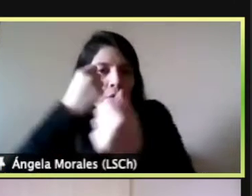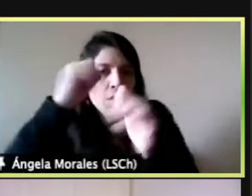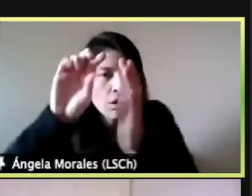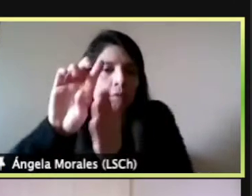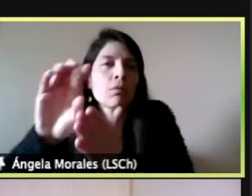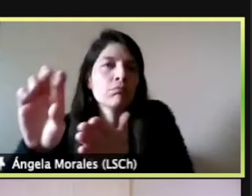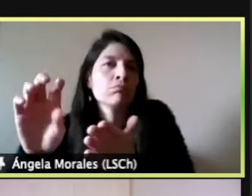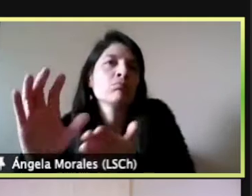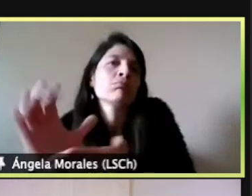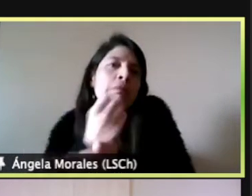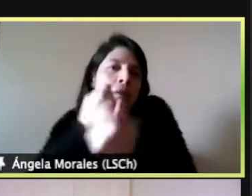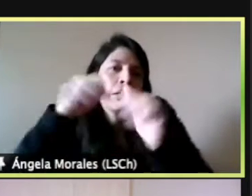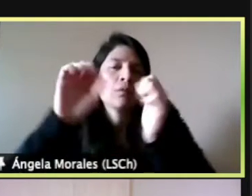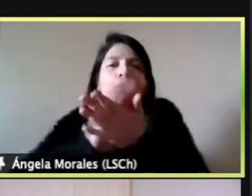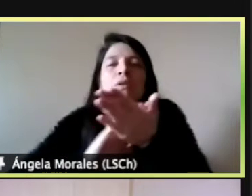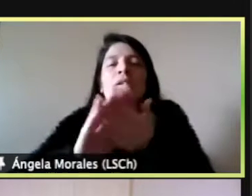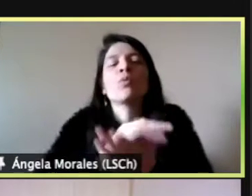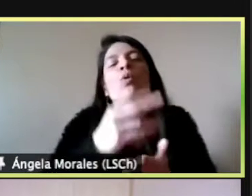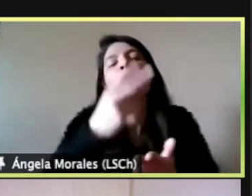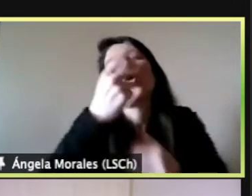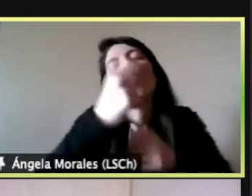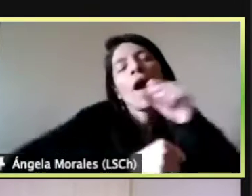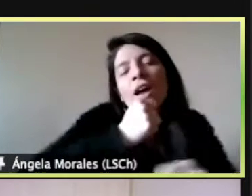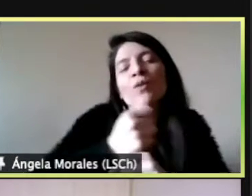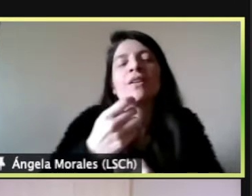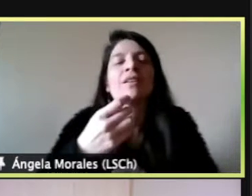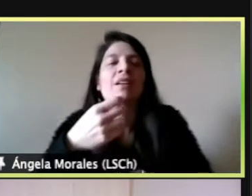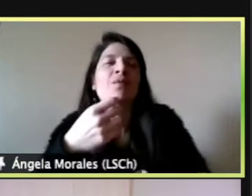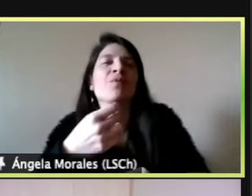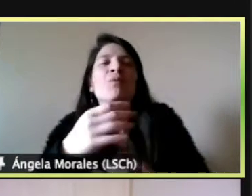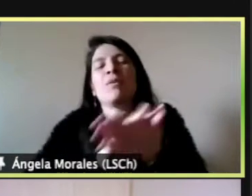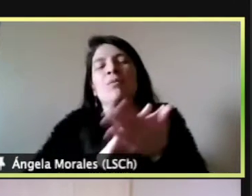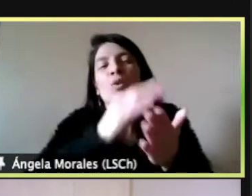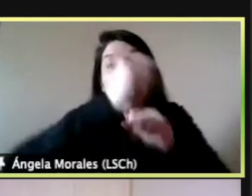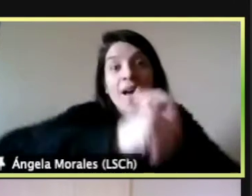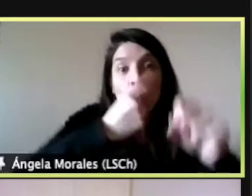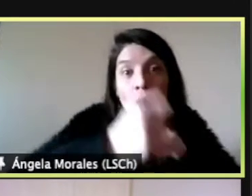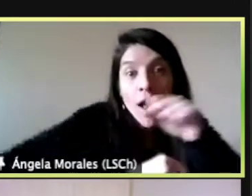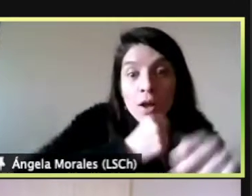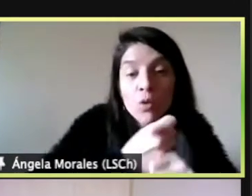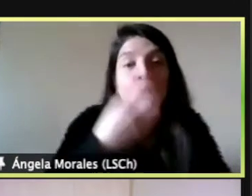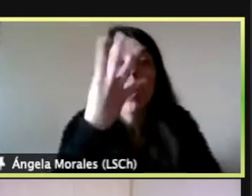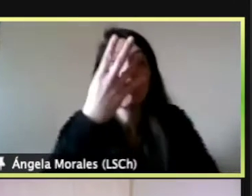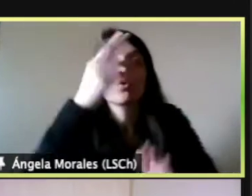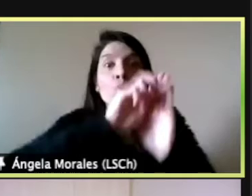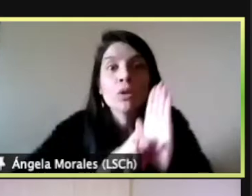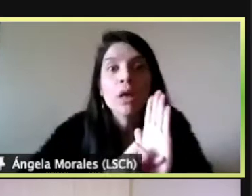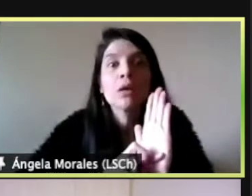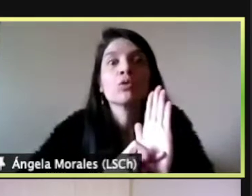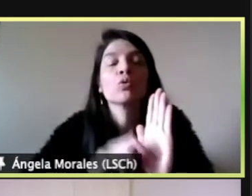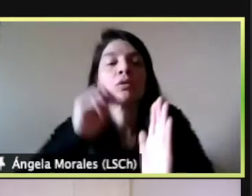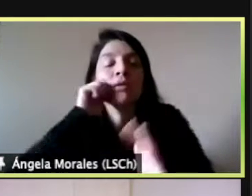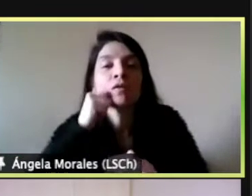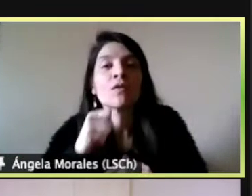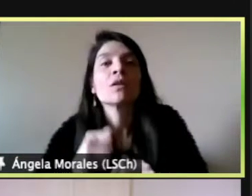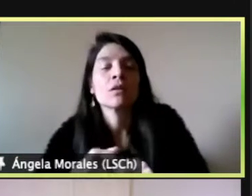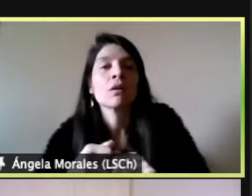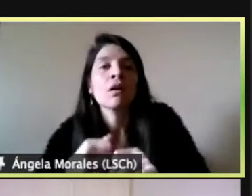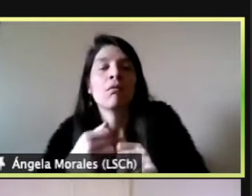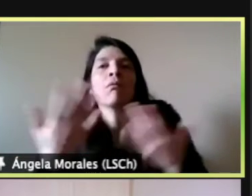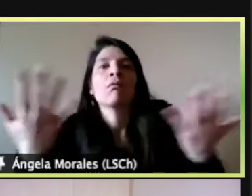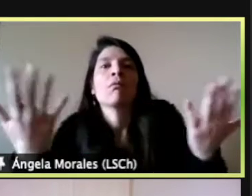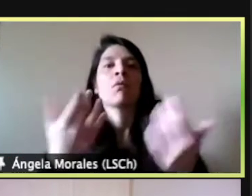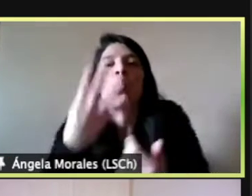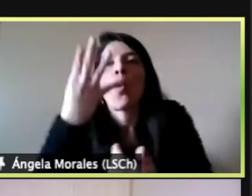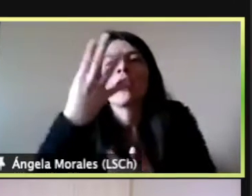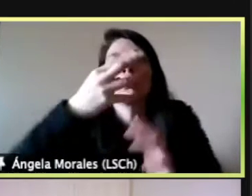significa que eso se multiplica por cada año. Tengo 4 proyectos por 20 años y yo ya tengo 80 proyectos. ¿Ya?